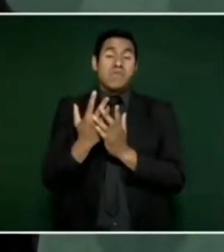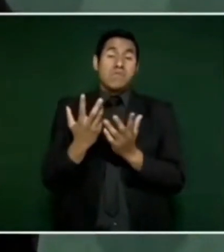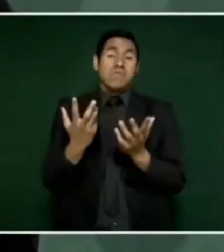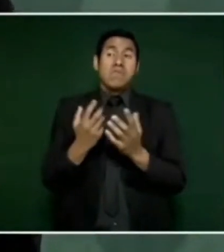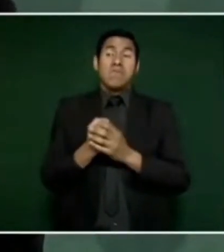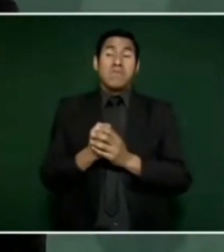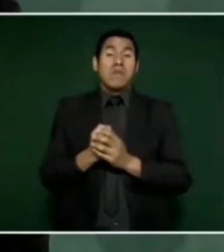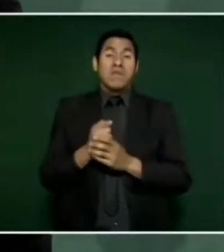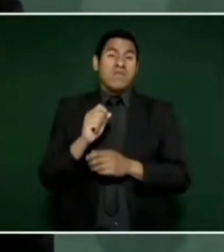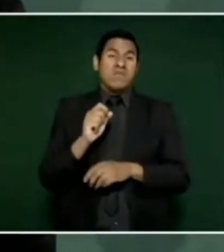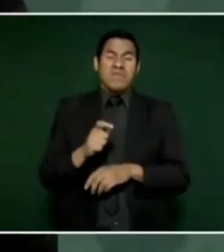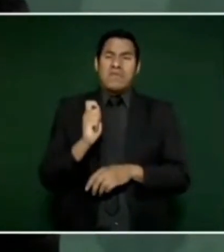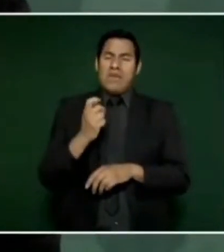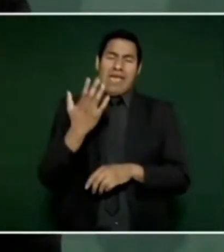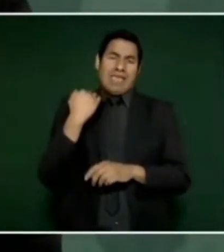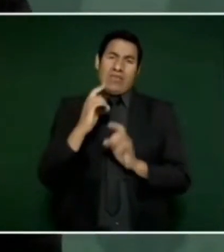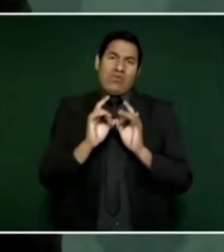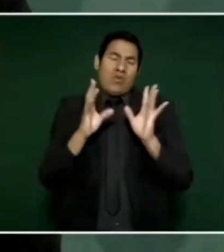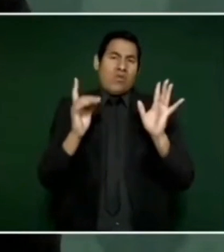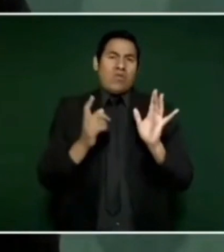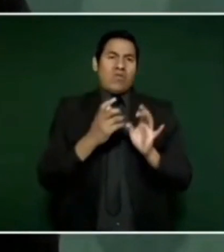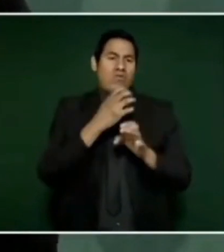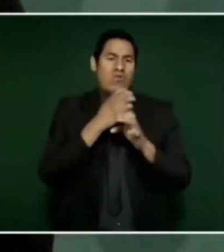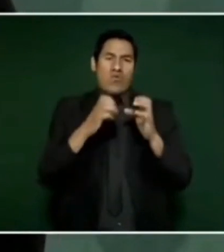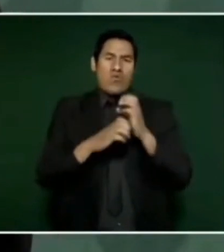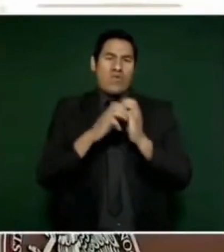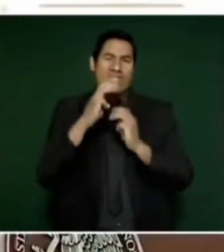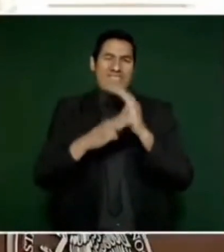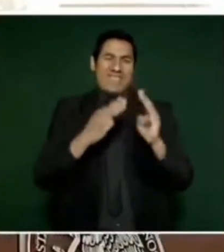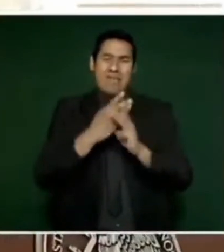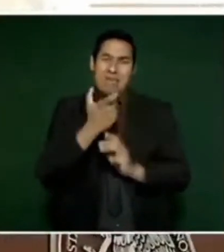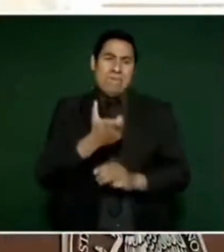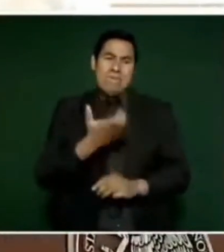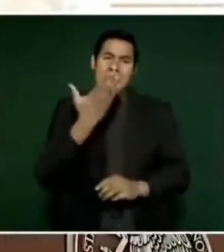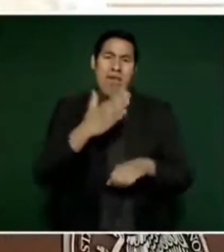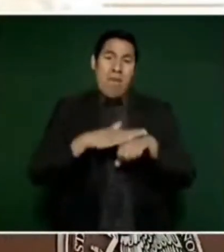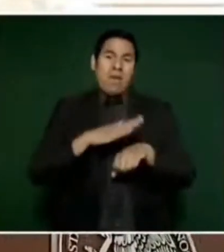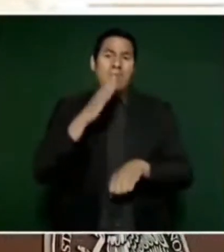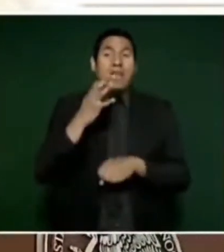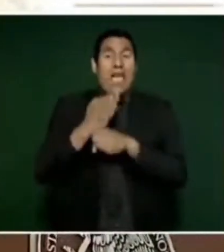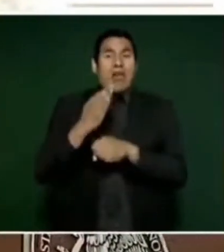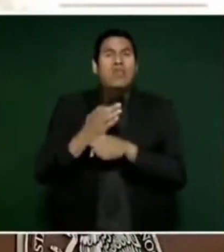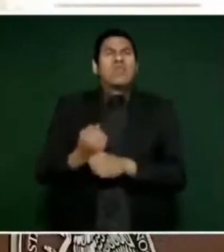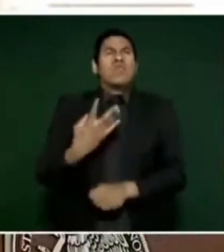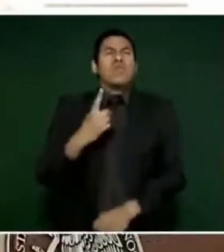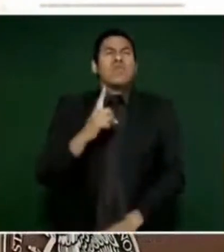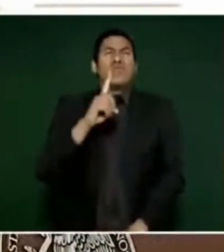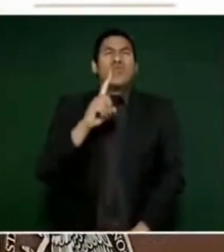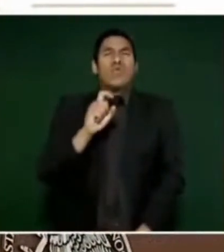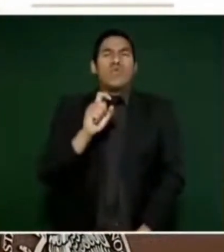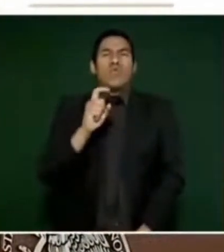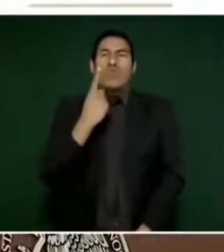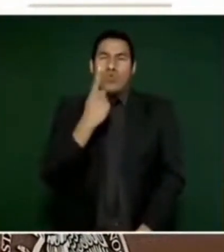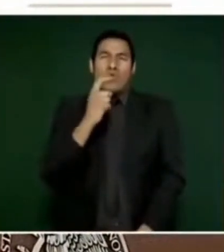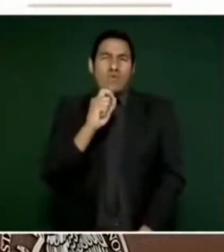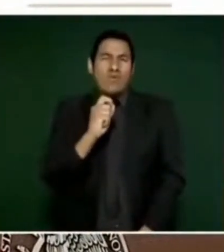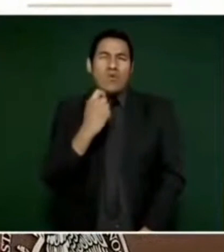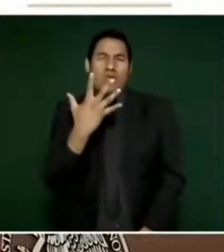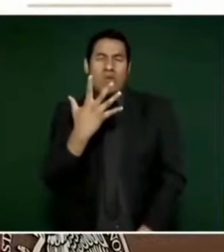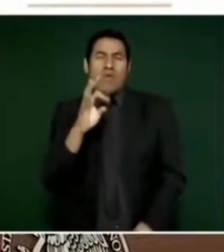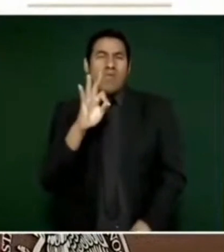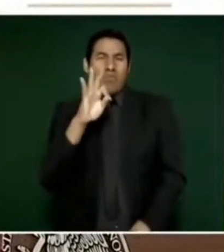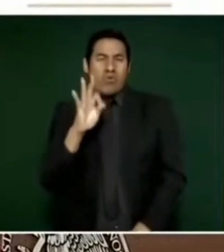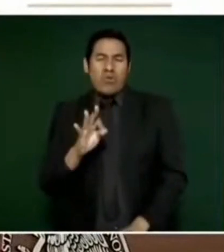a pesar de la inflación, debemos de estar como 1.5% arriba en